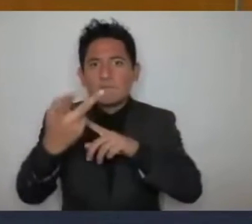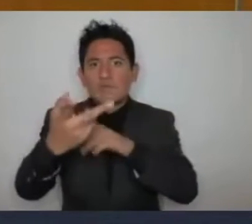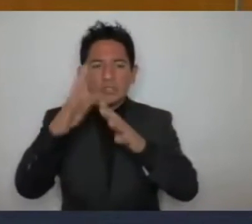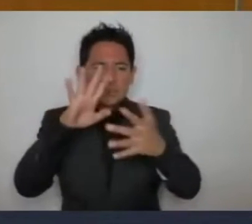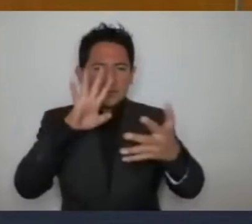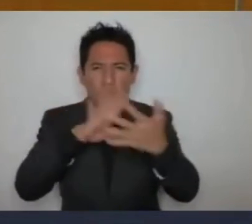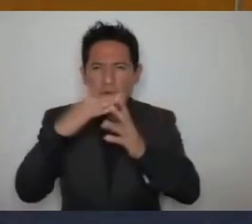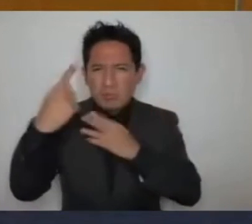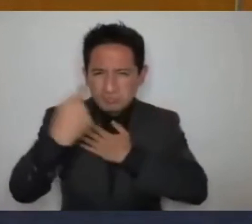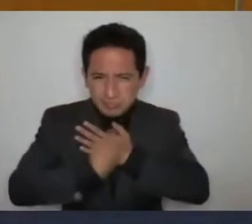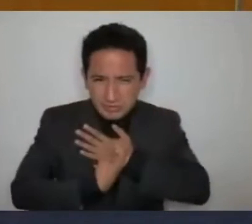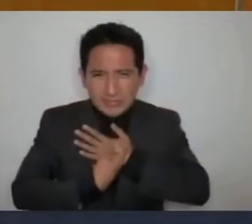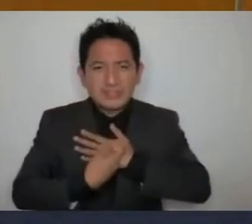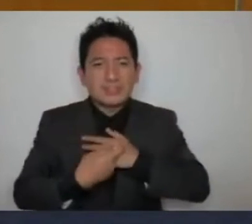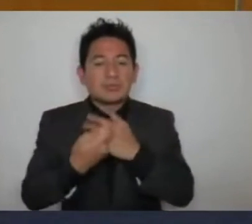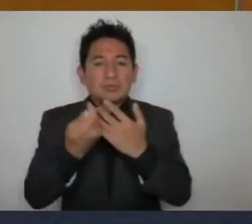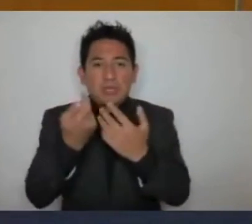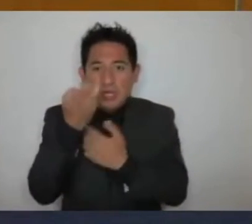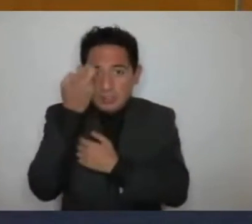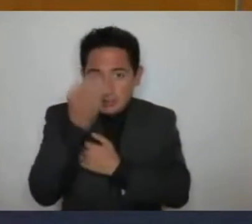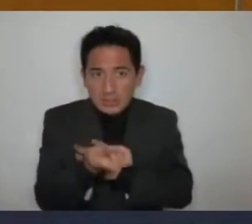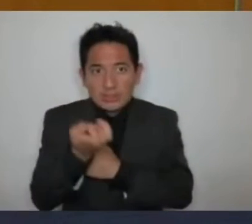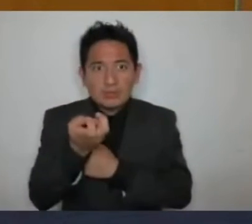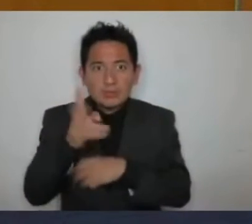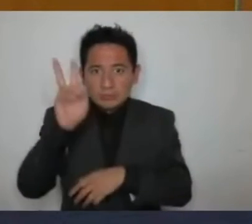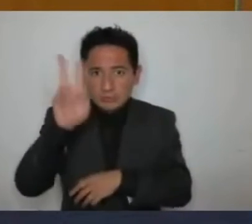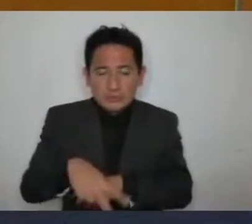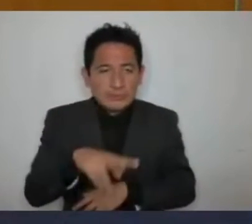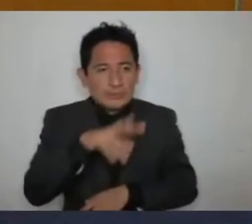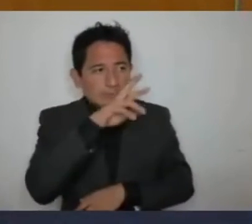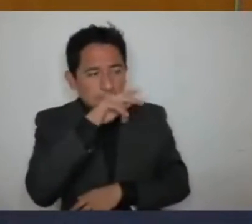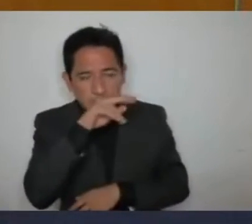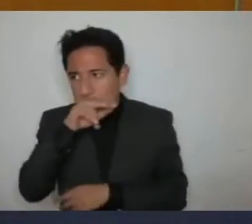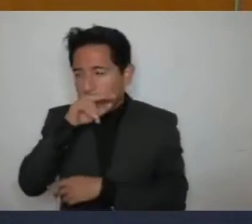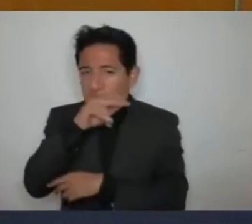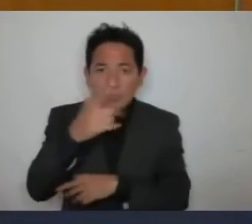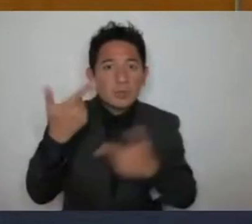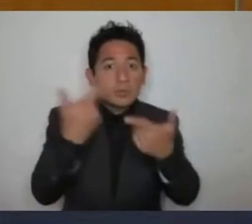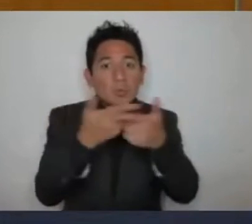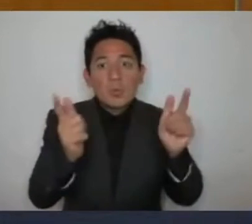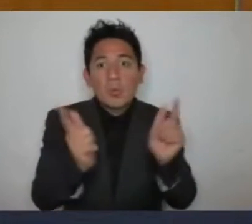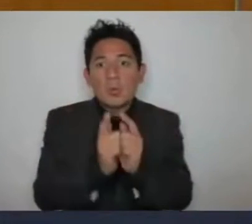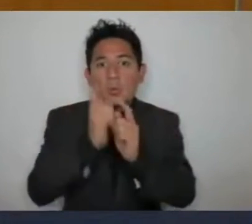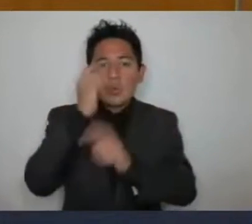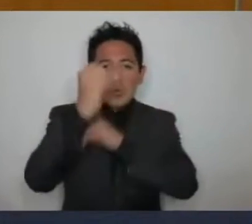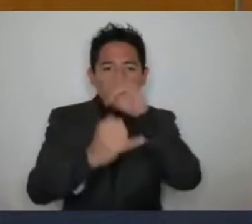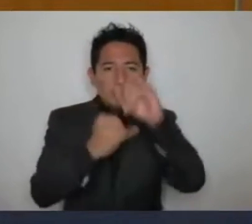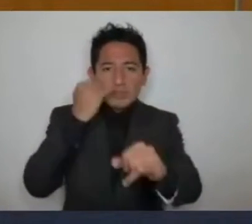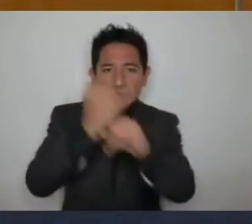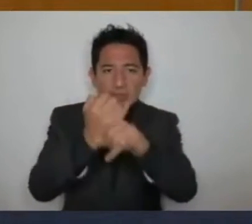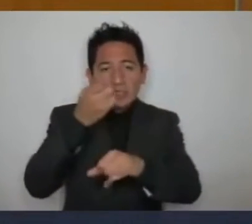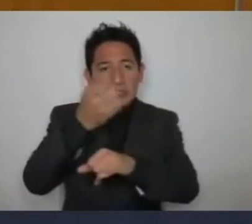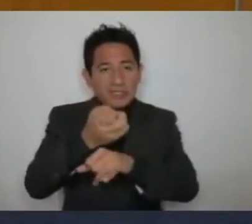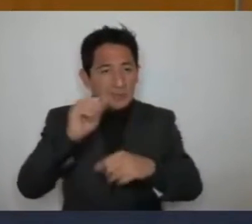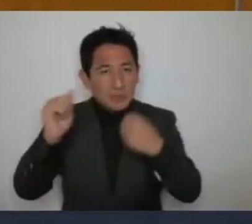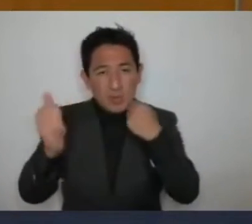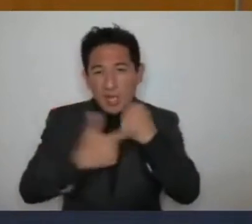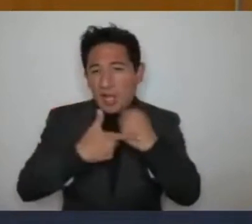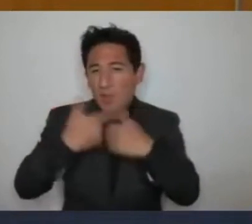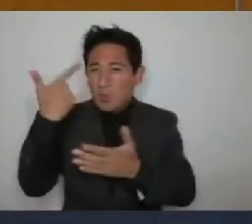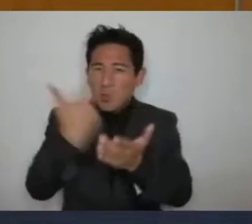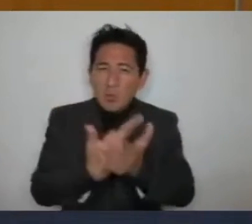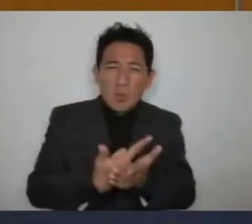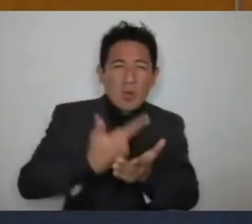Pues que han resalt est ADO también en la preocupación del Grupo Internacional como Eh pues una situación muy muy grave de violación